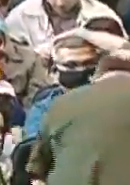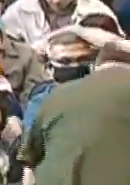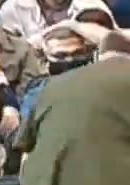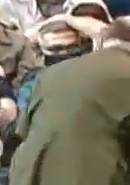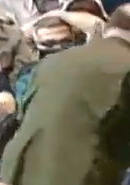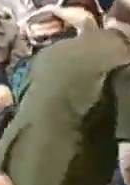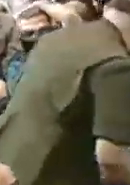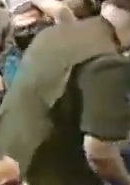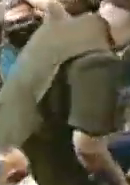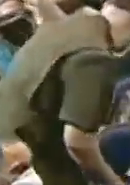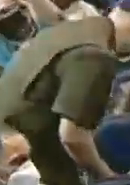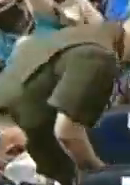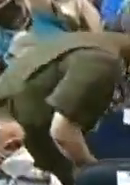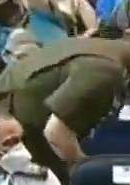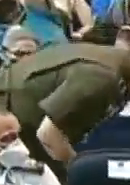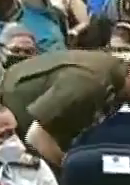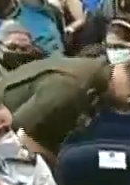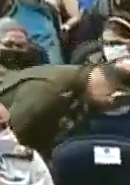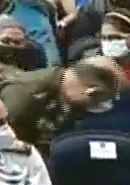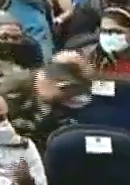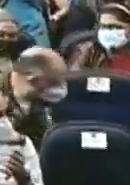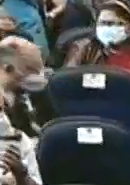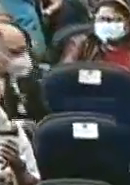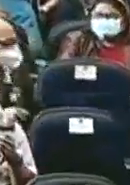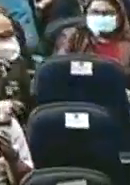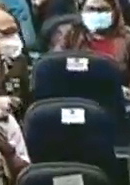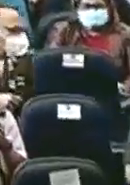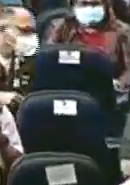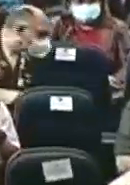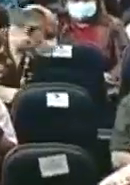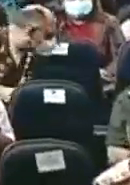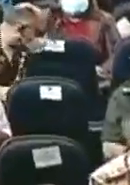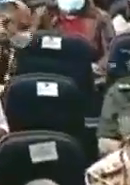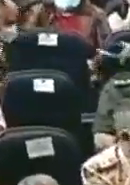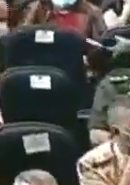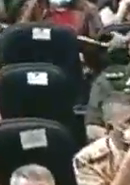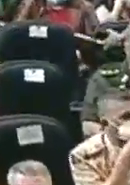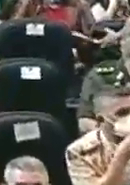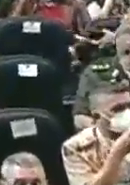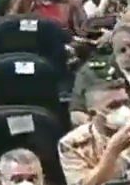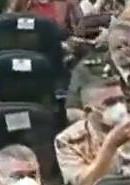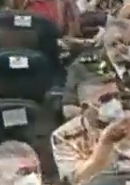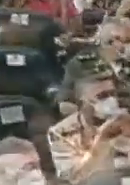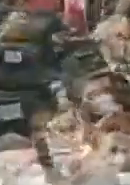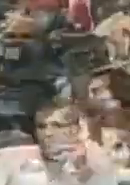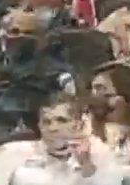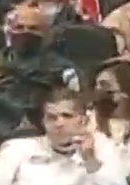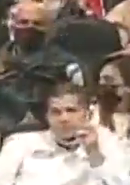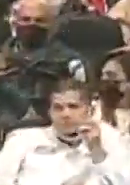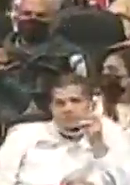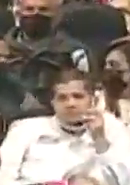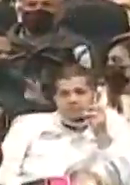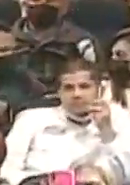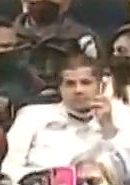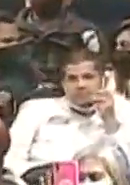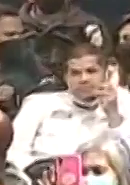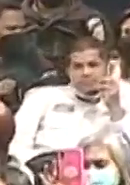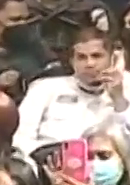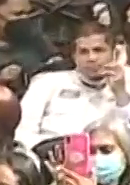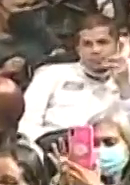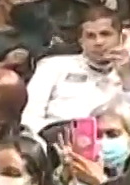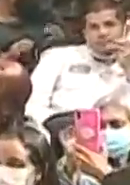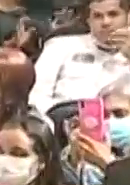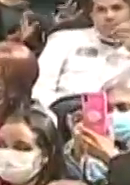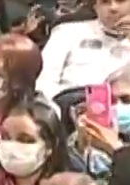coloquio internacional Bolívar y San Martín, bicentenario de la entrevista de Guayaquil. Un